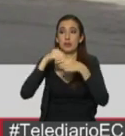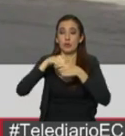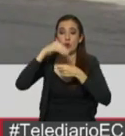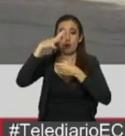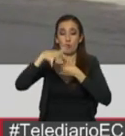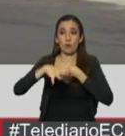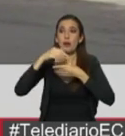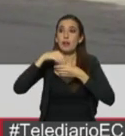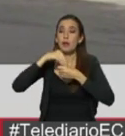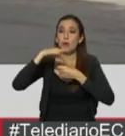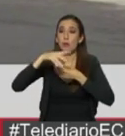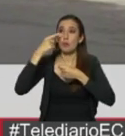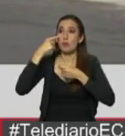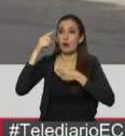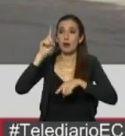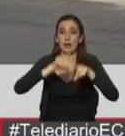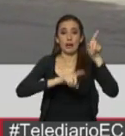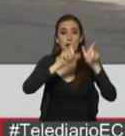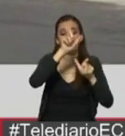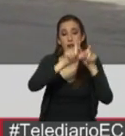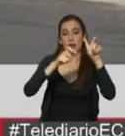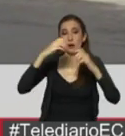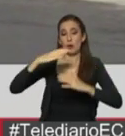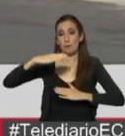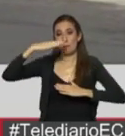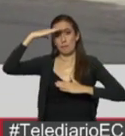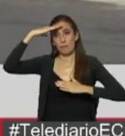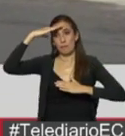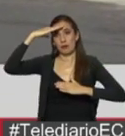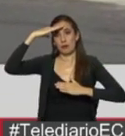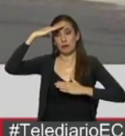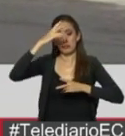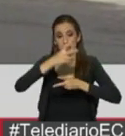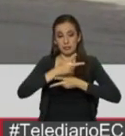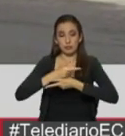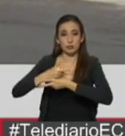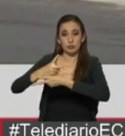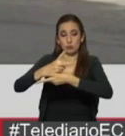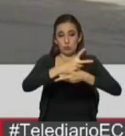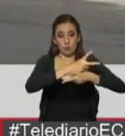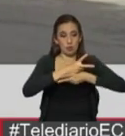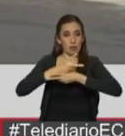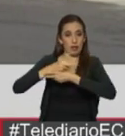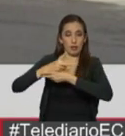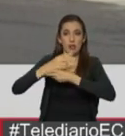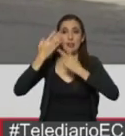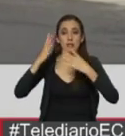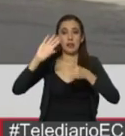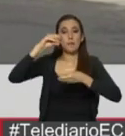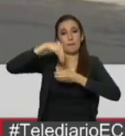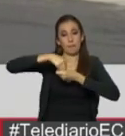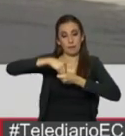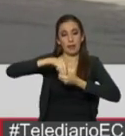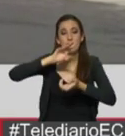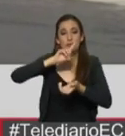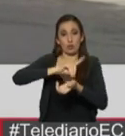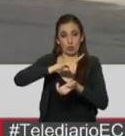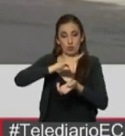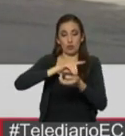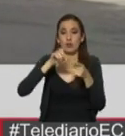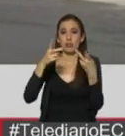Corte Nacional de Justicia, personal de la Policía Nacional custodian las instalaciones y al interior personal médico, quien se